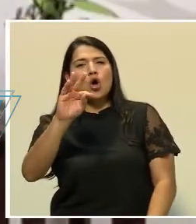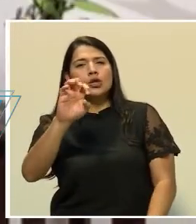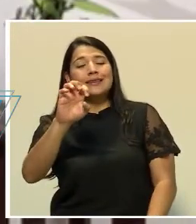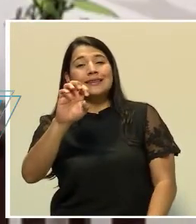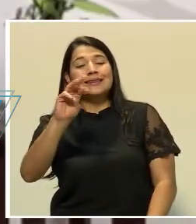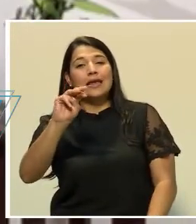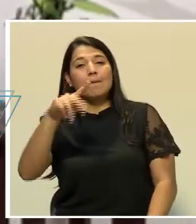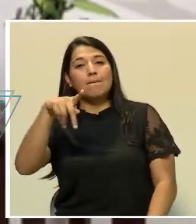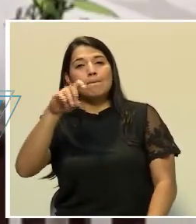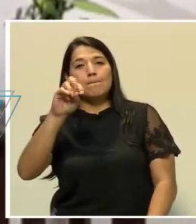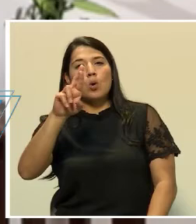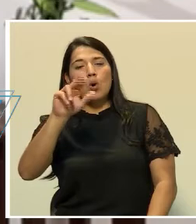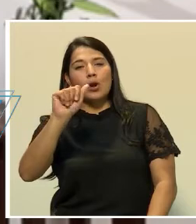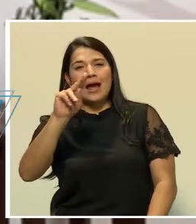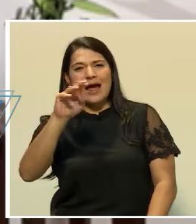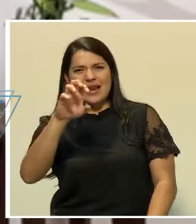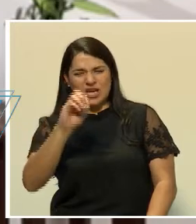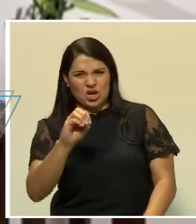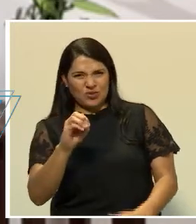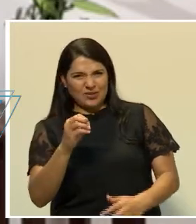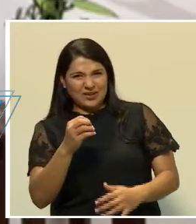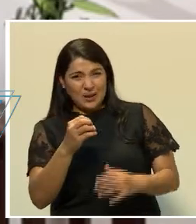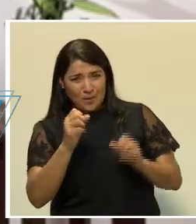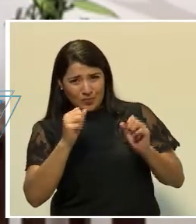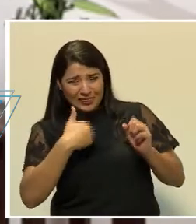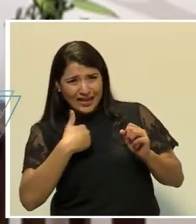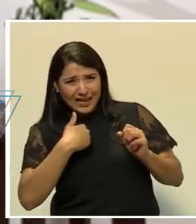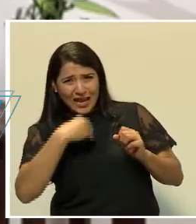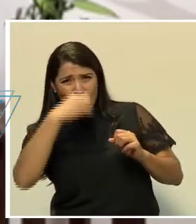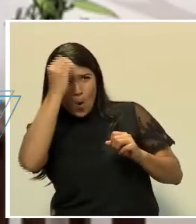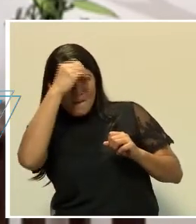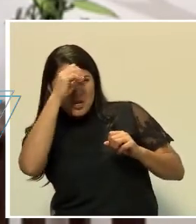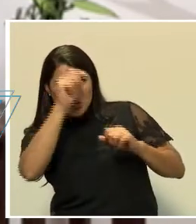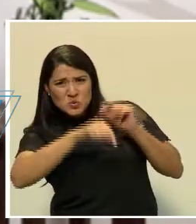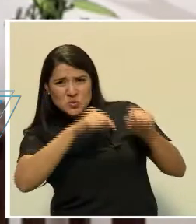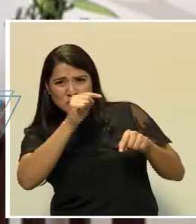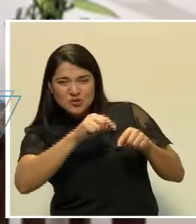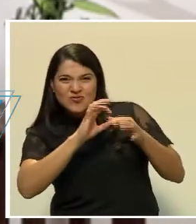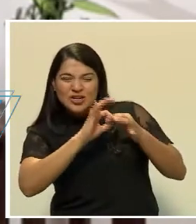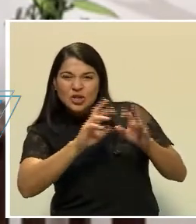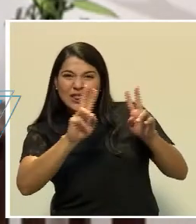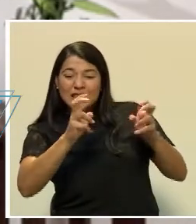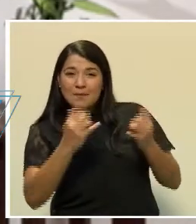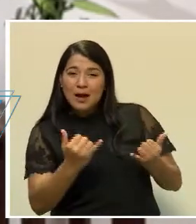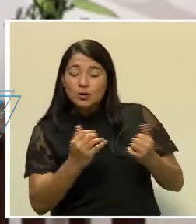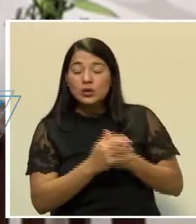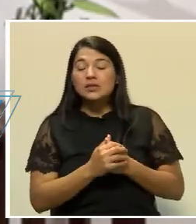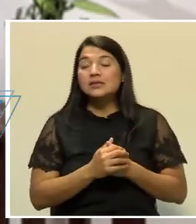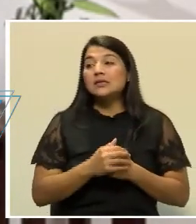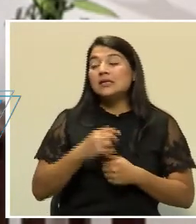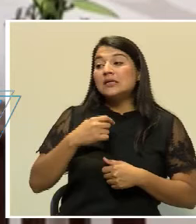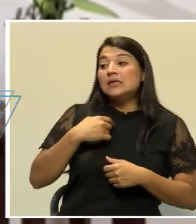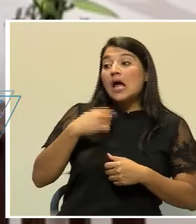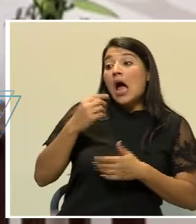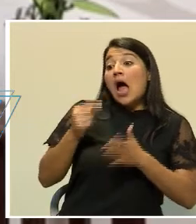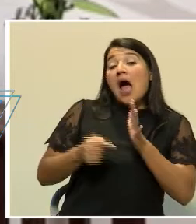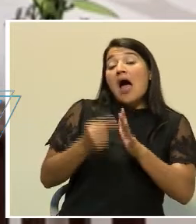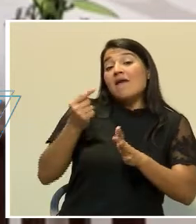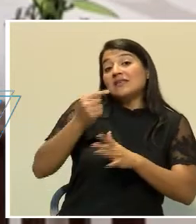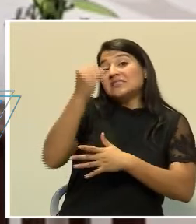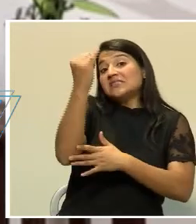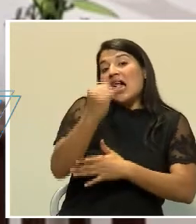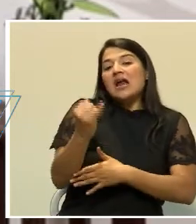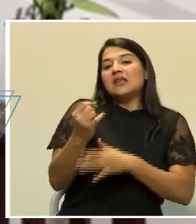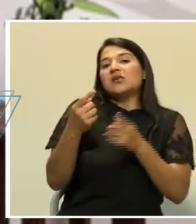creo que el arte tiene la opción de ser o no serlo, ¿verdad? Porque hay arte por arte, hay arte que se